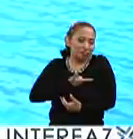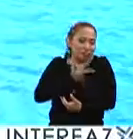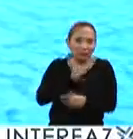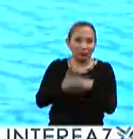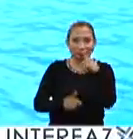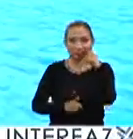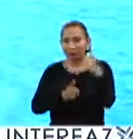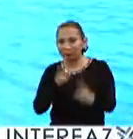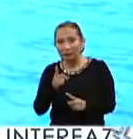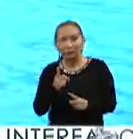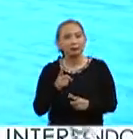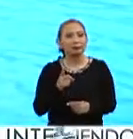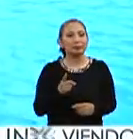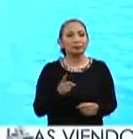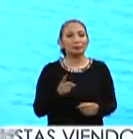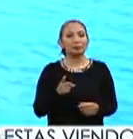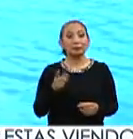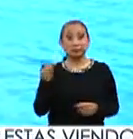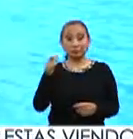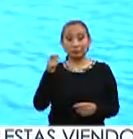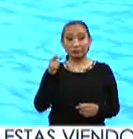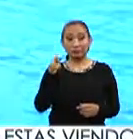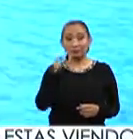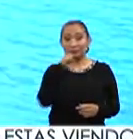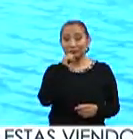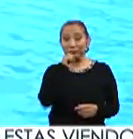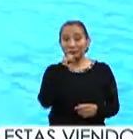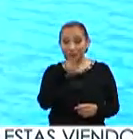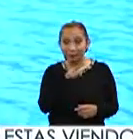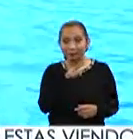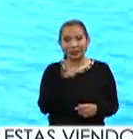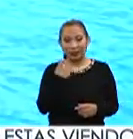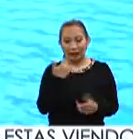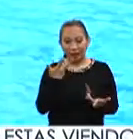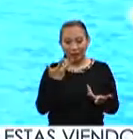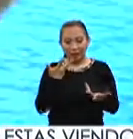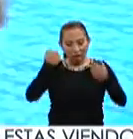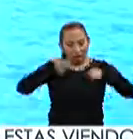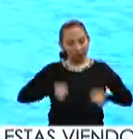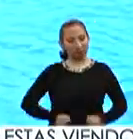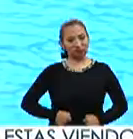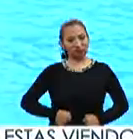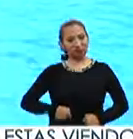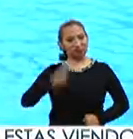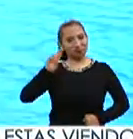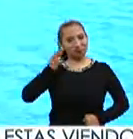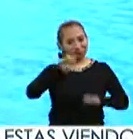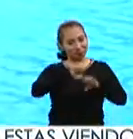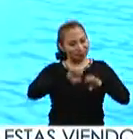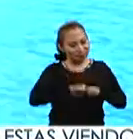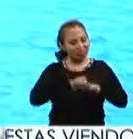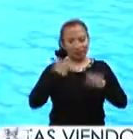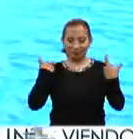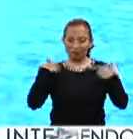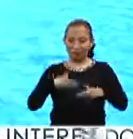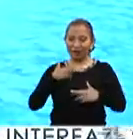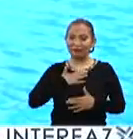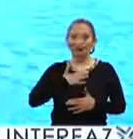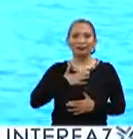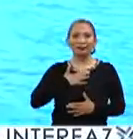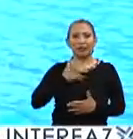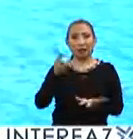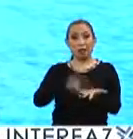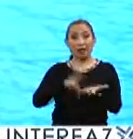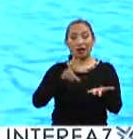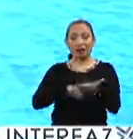muchísimo el deporte y cuando también te pones la camiseta de algún equipo y representas algo